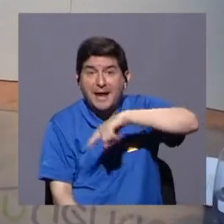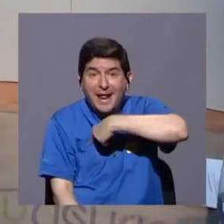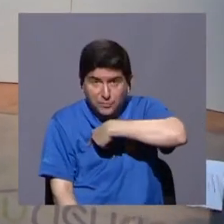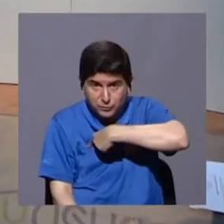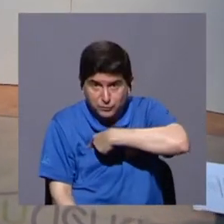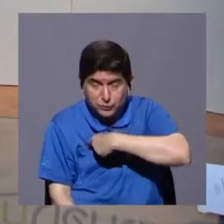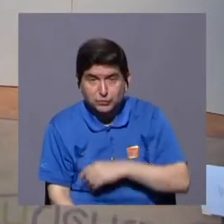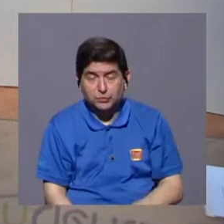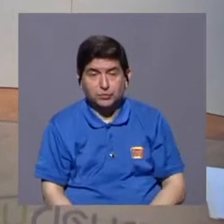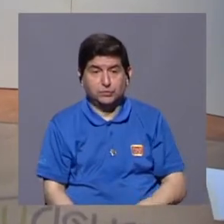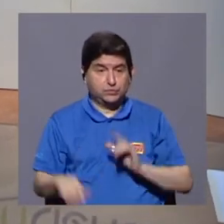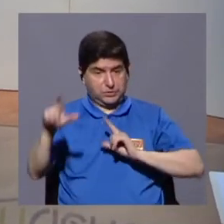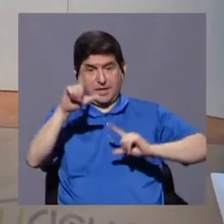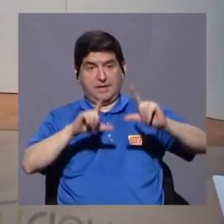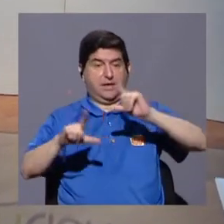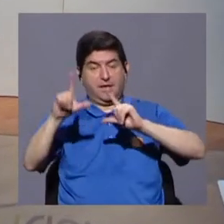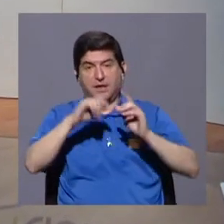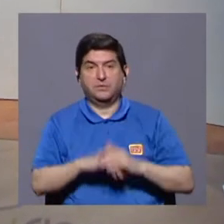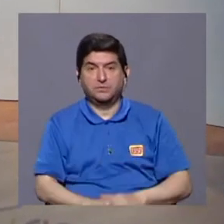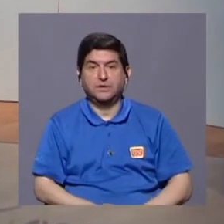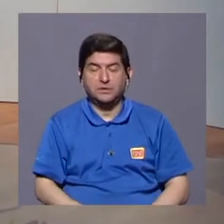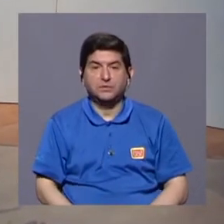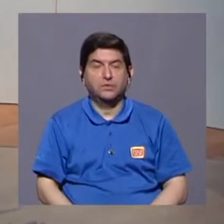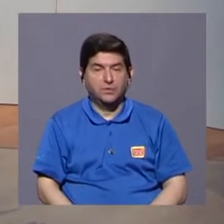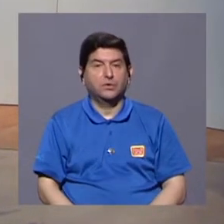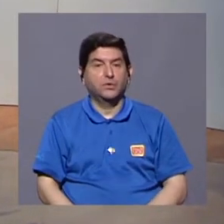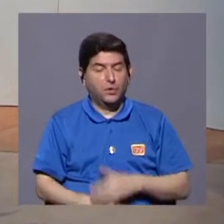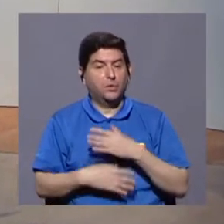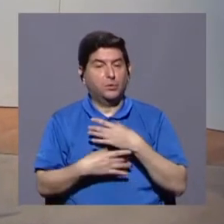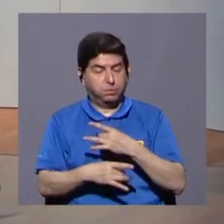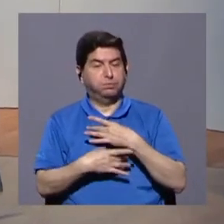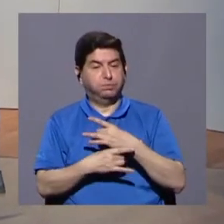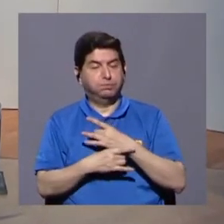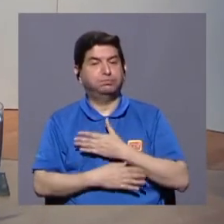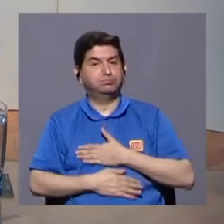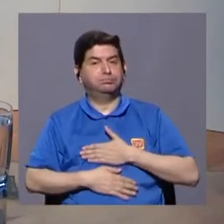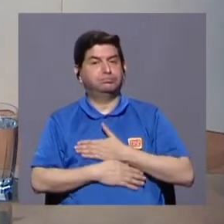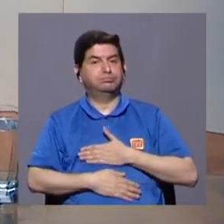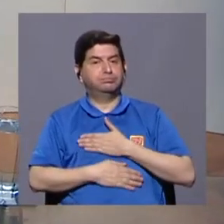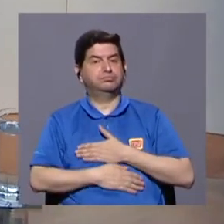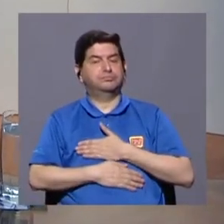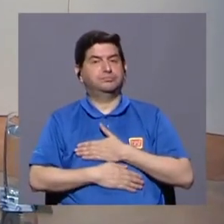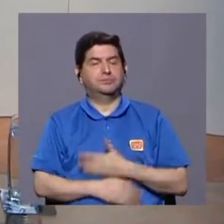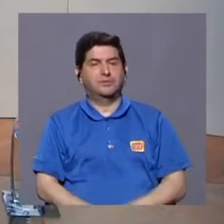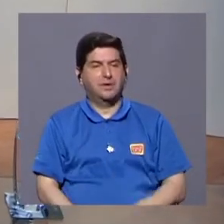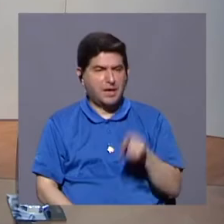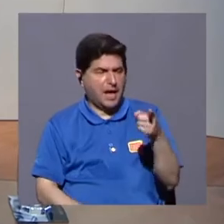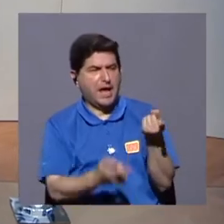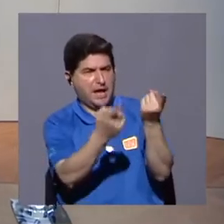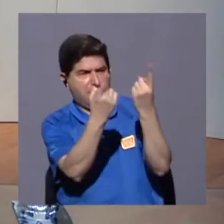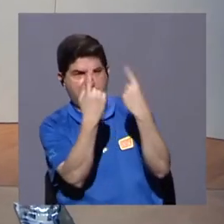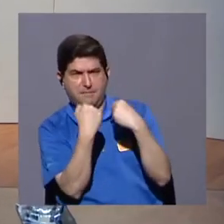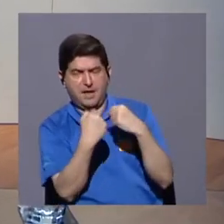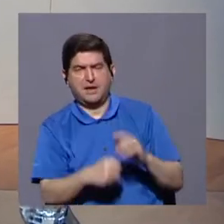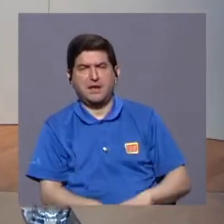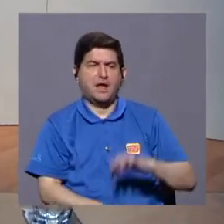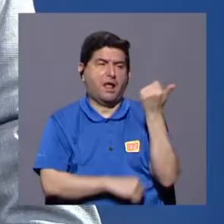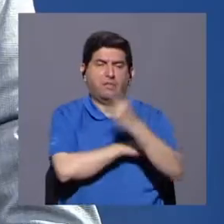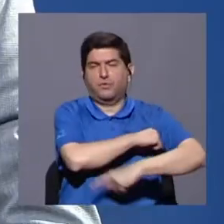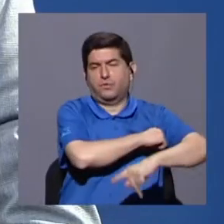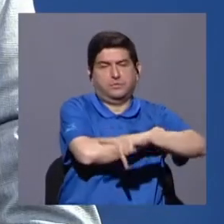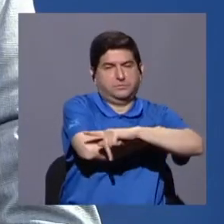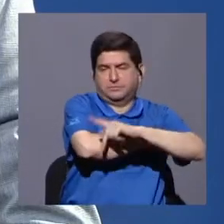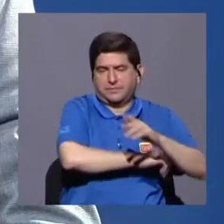laboratorio fue fue bastante entretenido también porque él venía llegando del extranjero